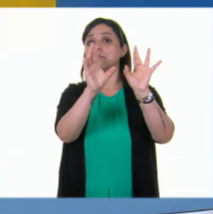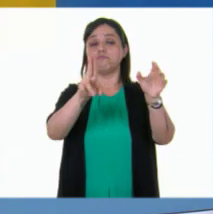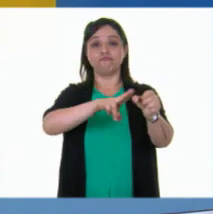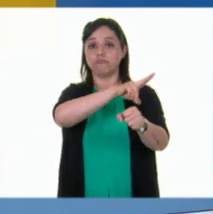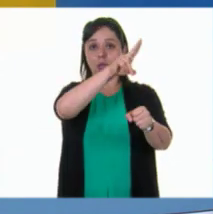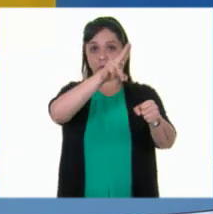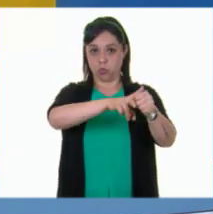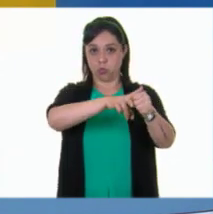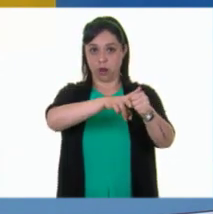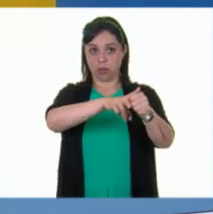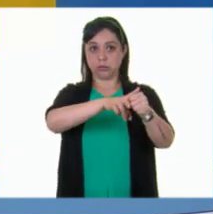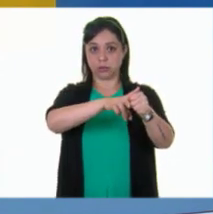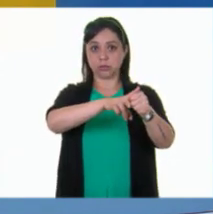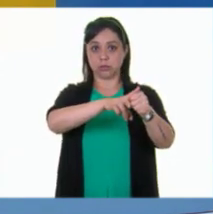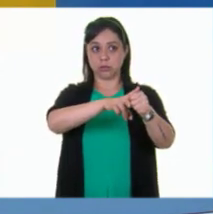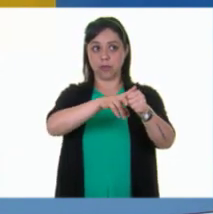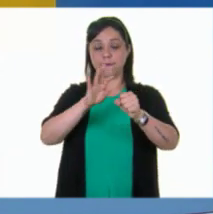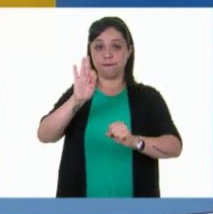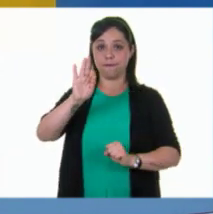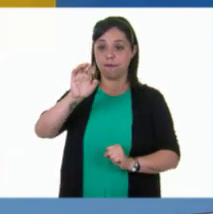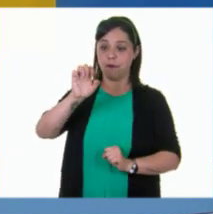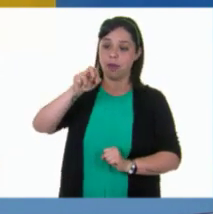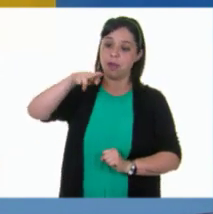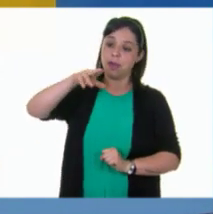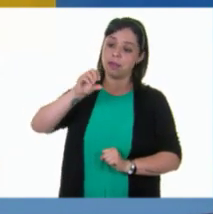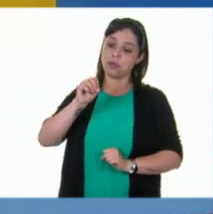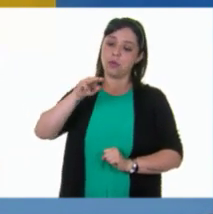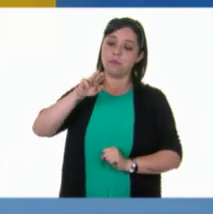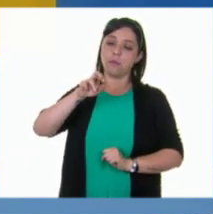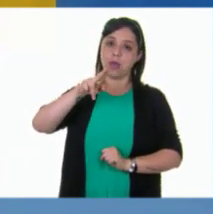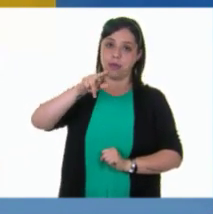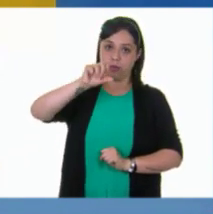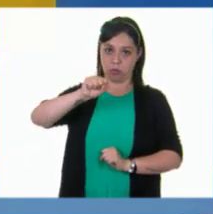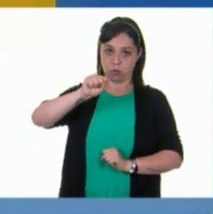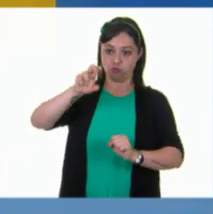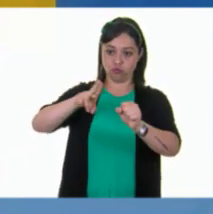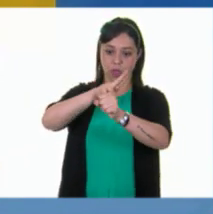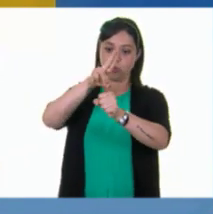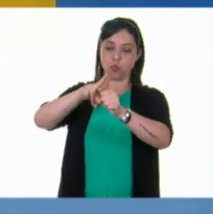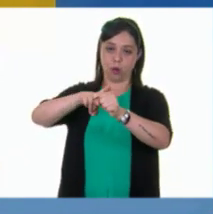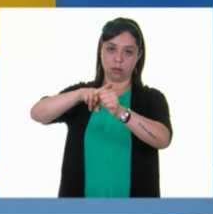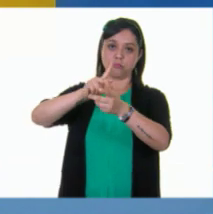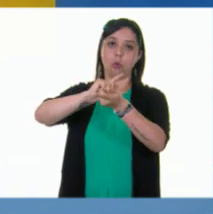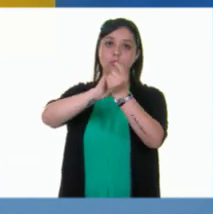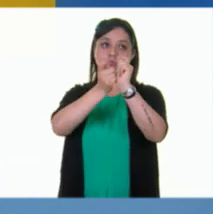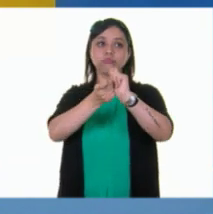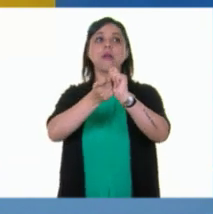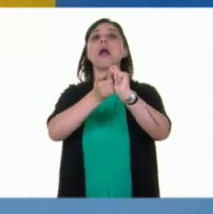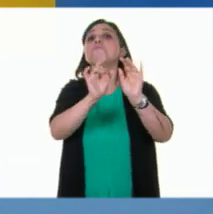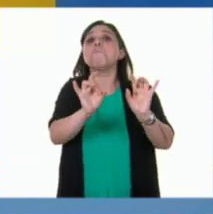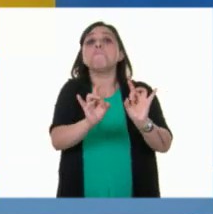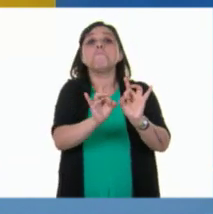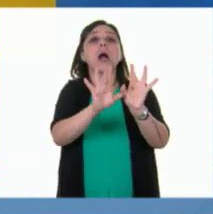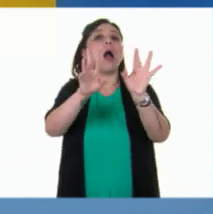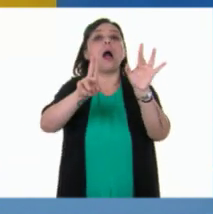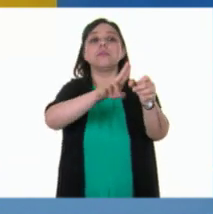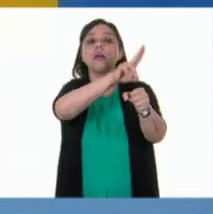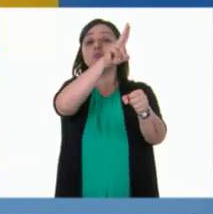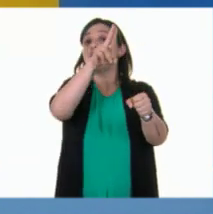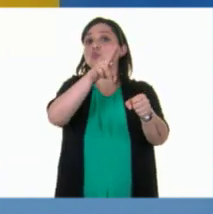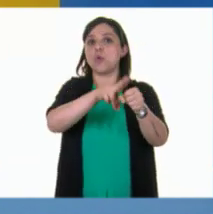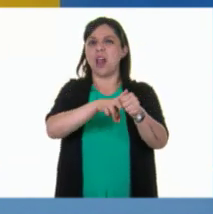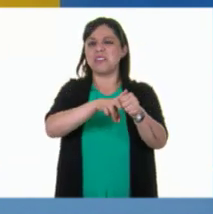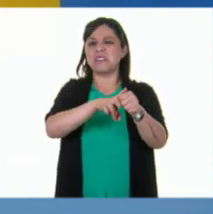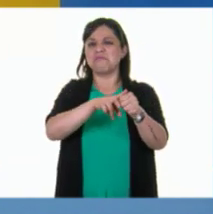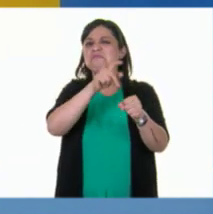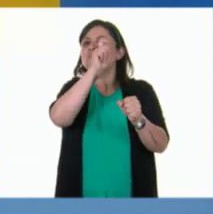naturales? Muy bien, fenómenos naturales. Y vamos a escribir que estos fenómenos naturales van a ser